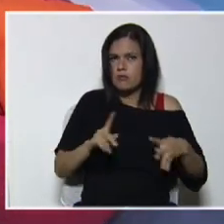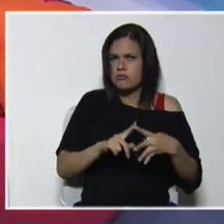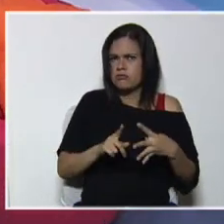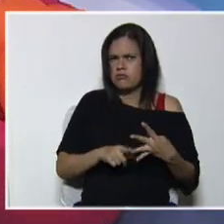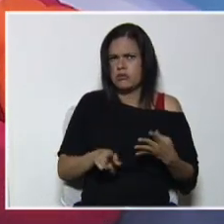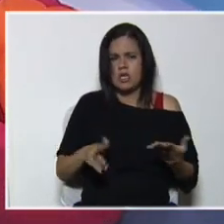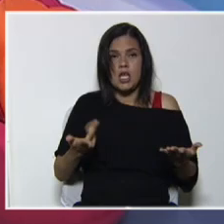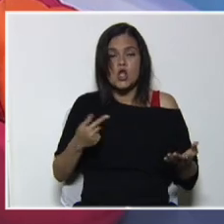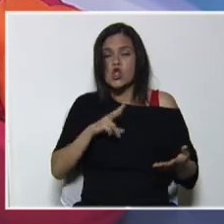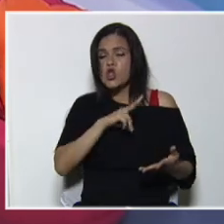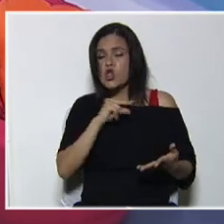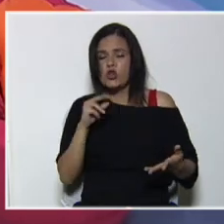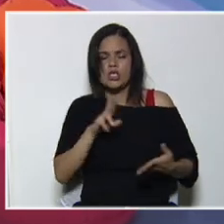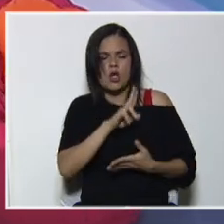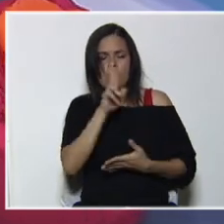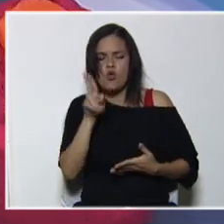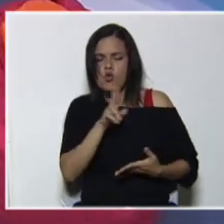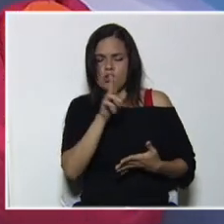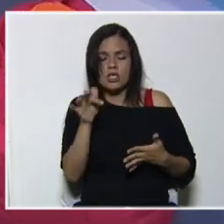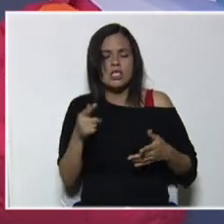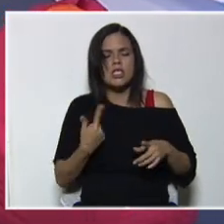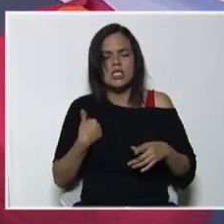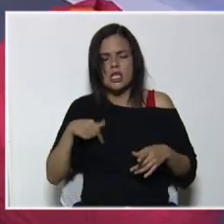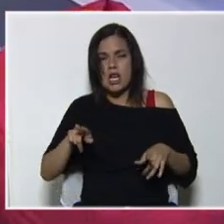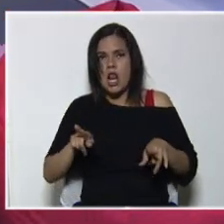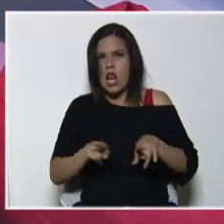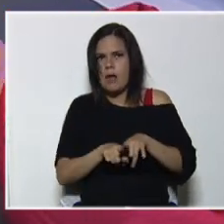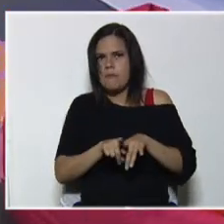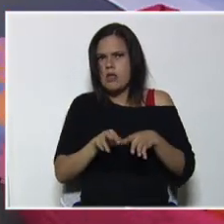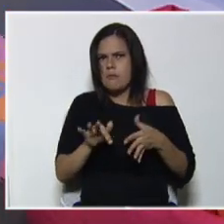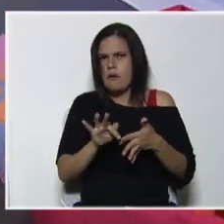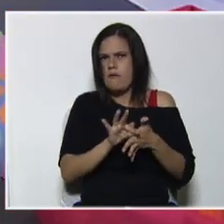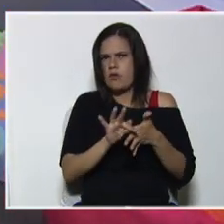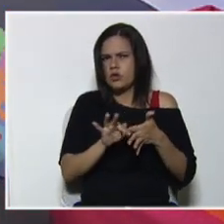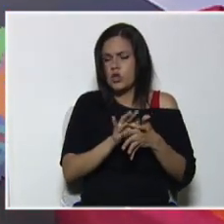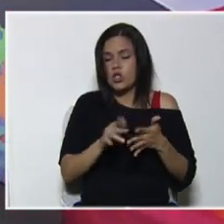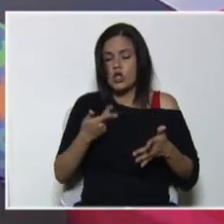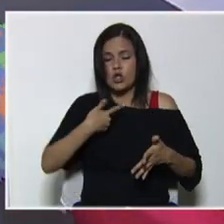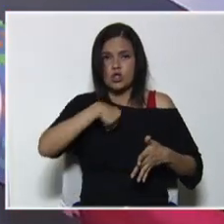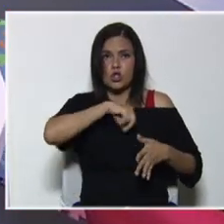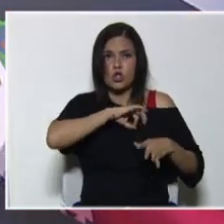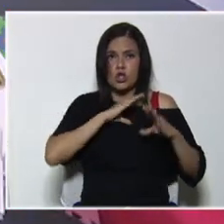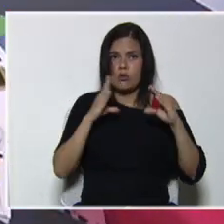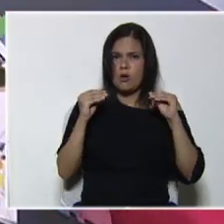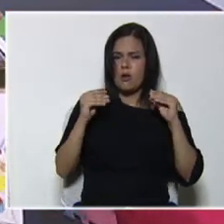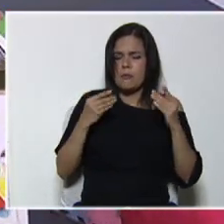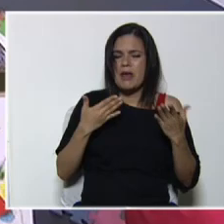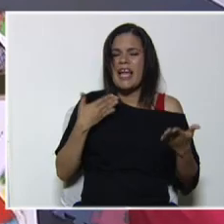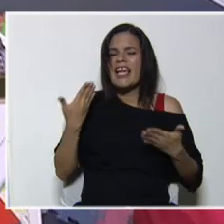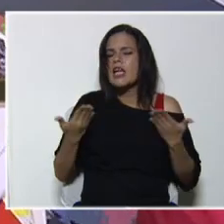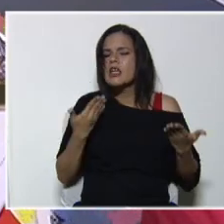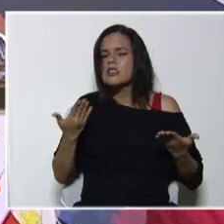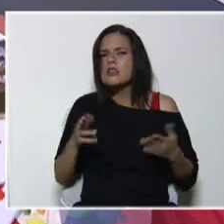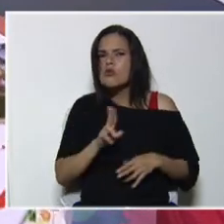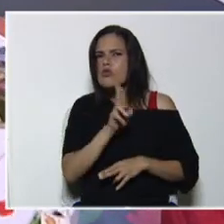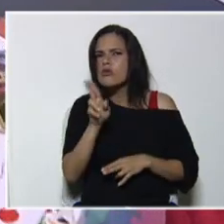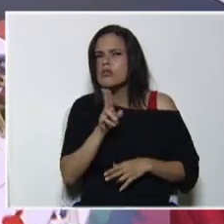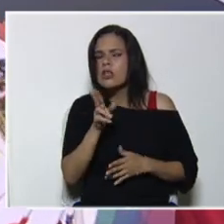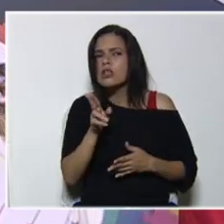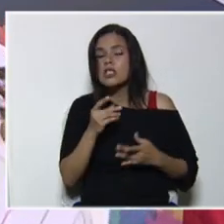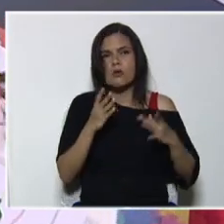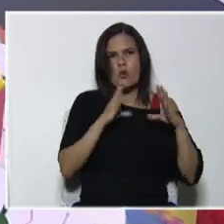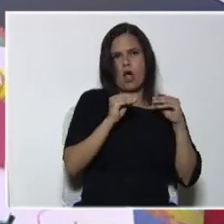no tienen la misma función de los que nosotros estamos hablando. ¿Para qué sirve? Si nos estamos hablando de